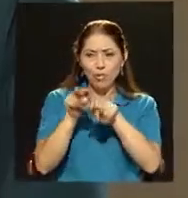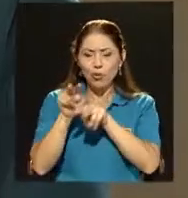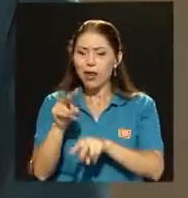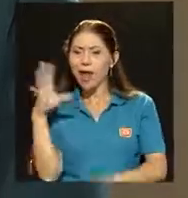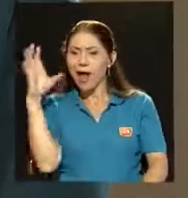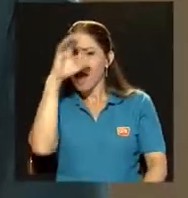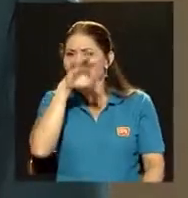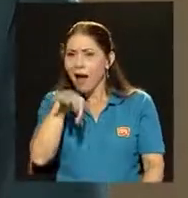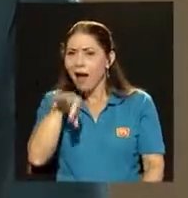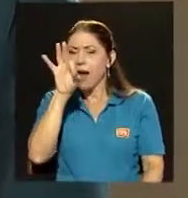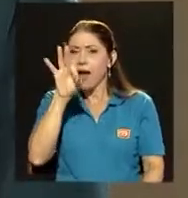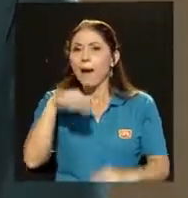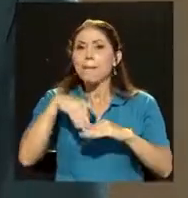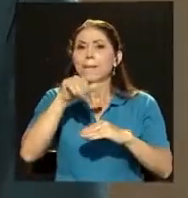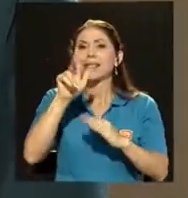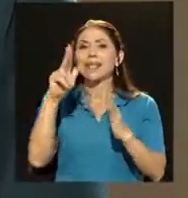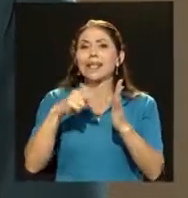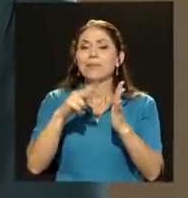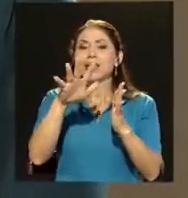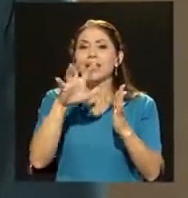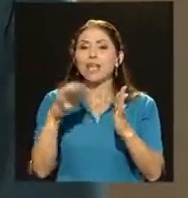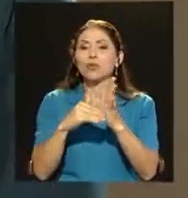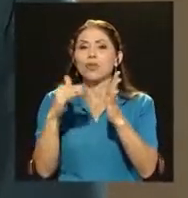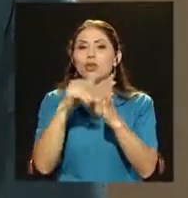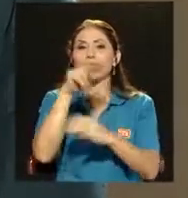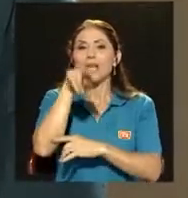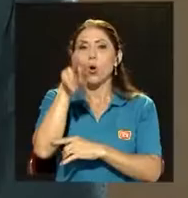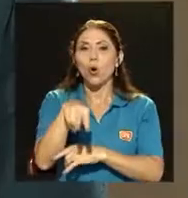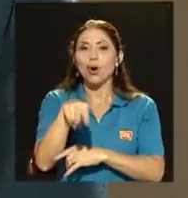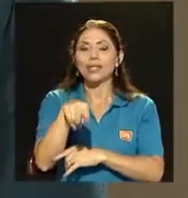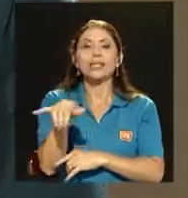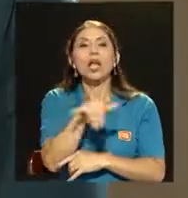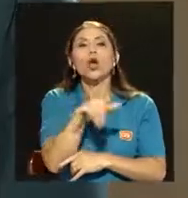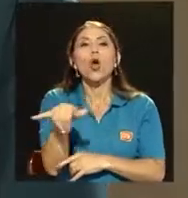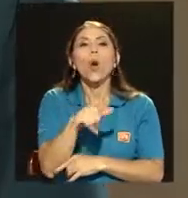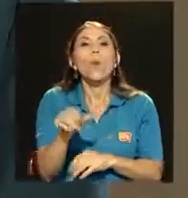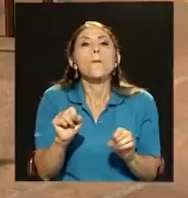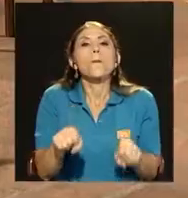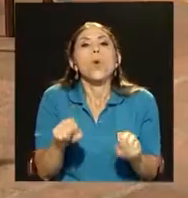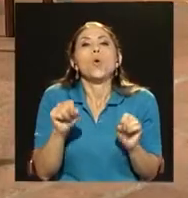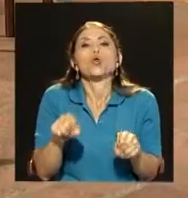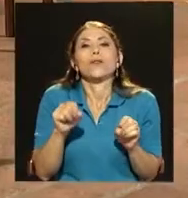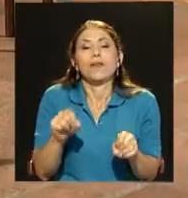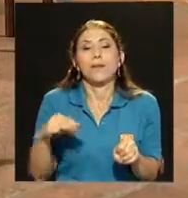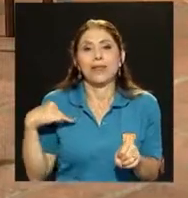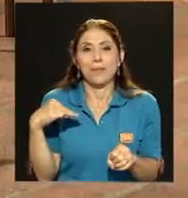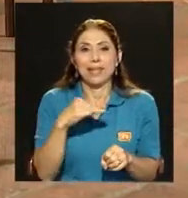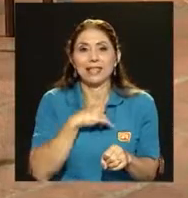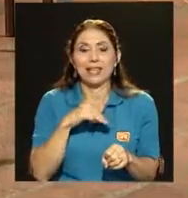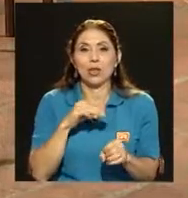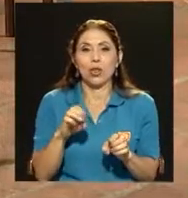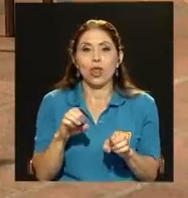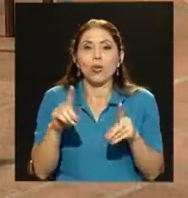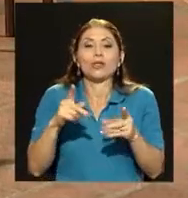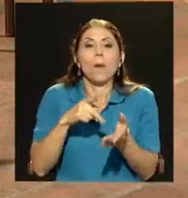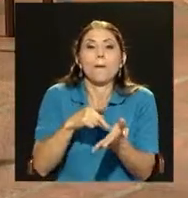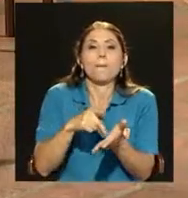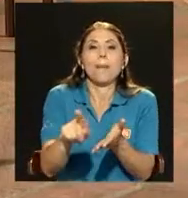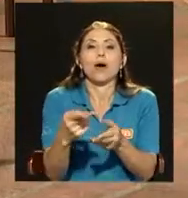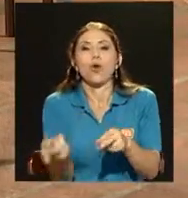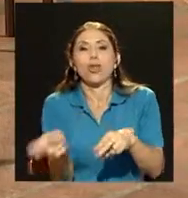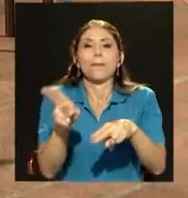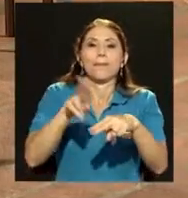de colones como posibles sumas pagadas de más en la planilla del Ministerio de Educación. En esto quiero